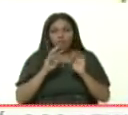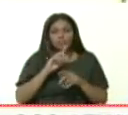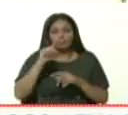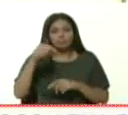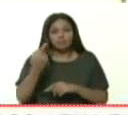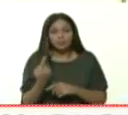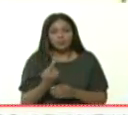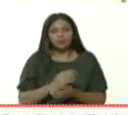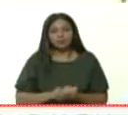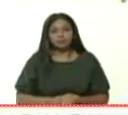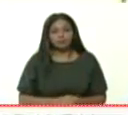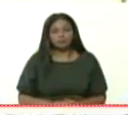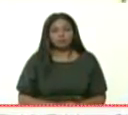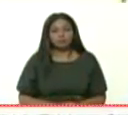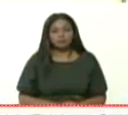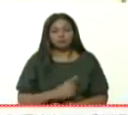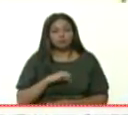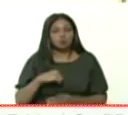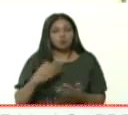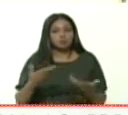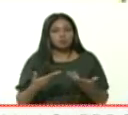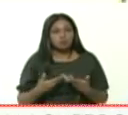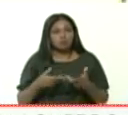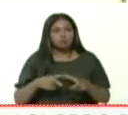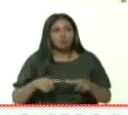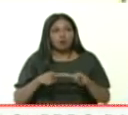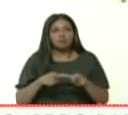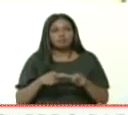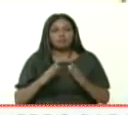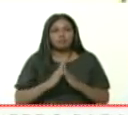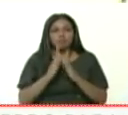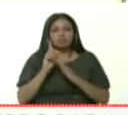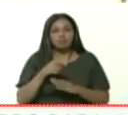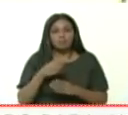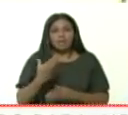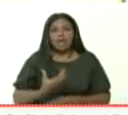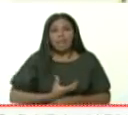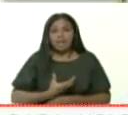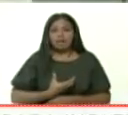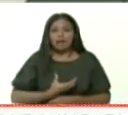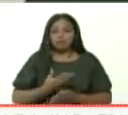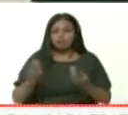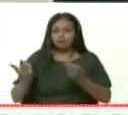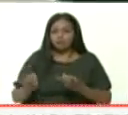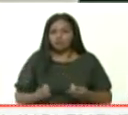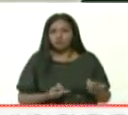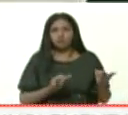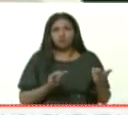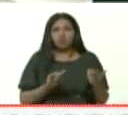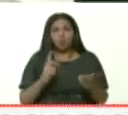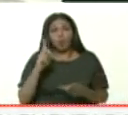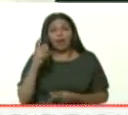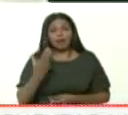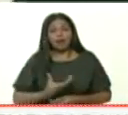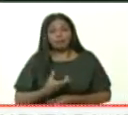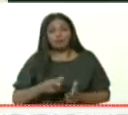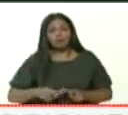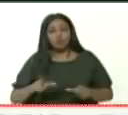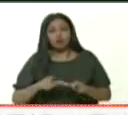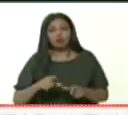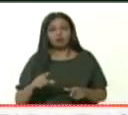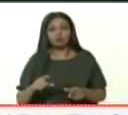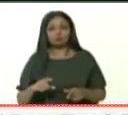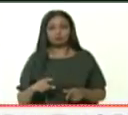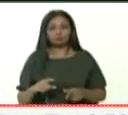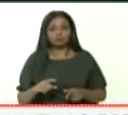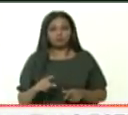Luego, es recibido en Puerta de Santander por el alcalde. Imagínense ustedes, un alcalde de una localidad de